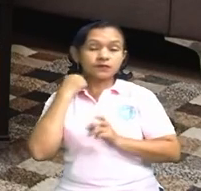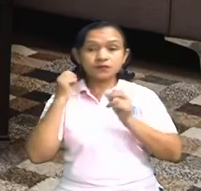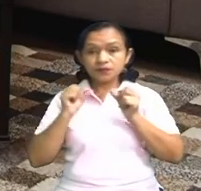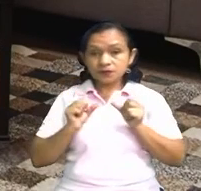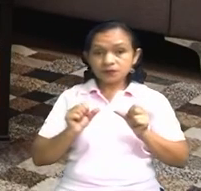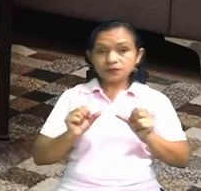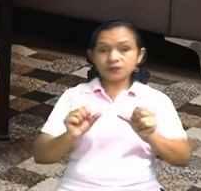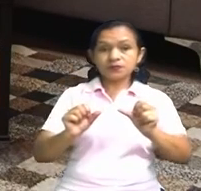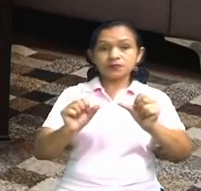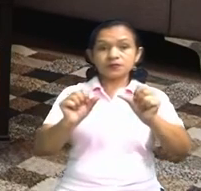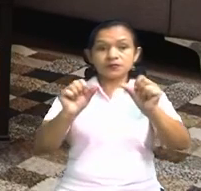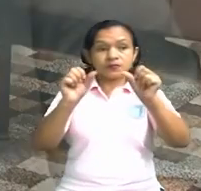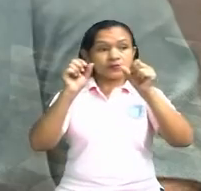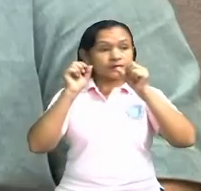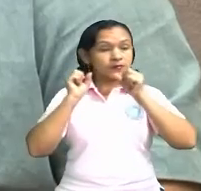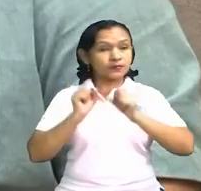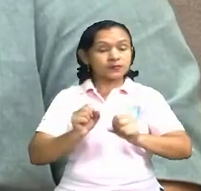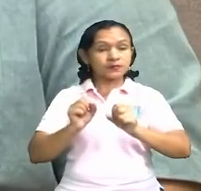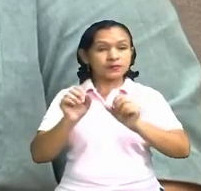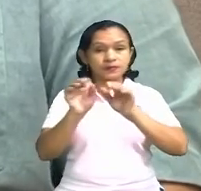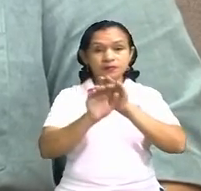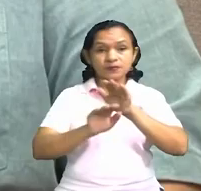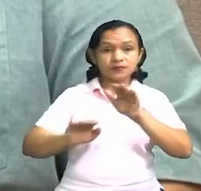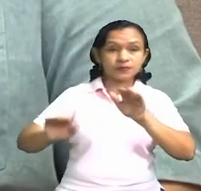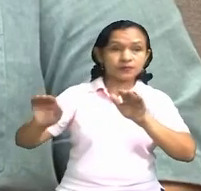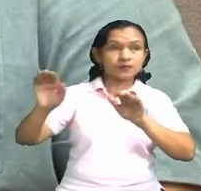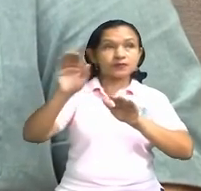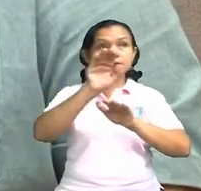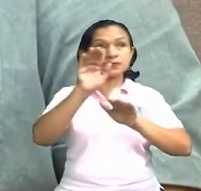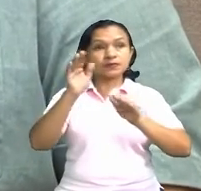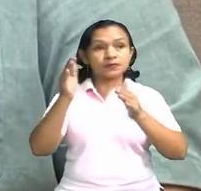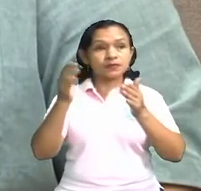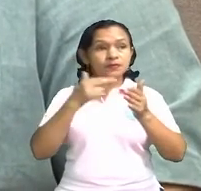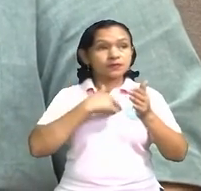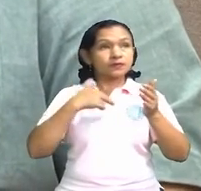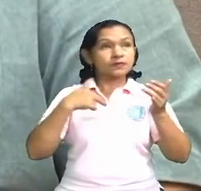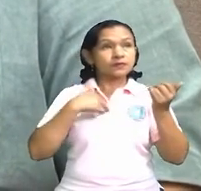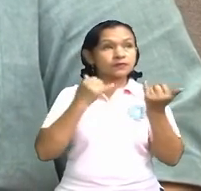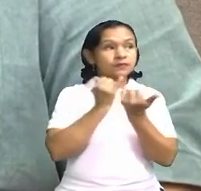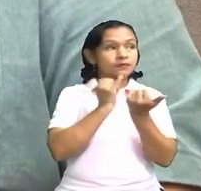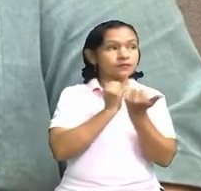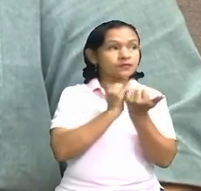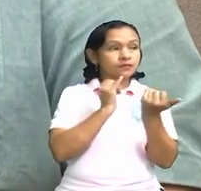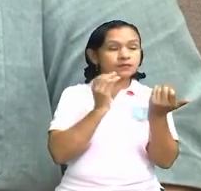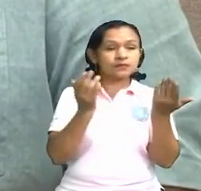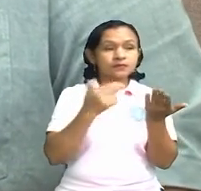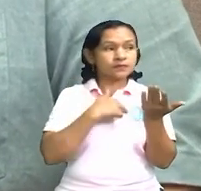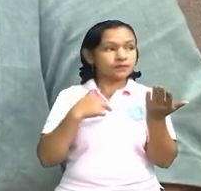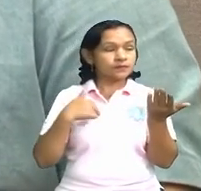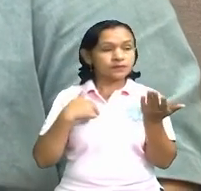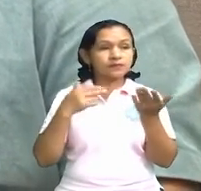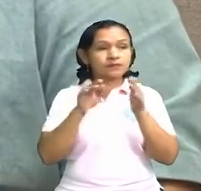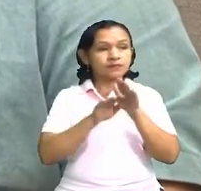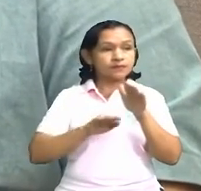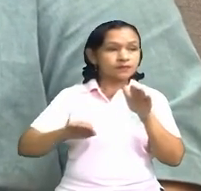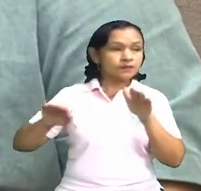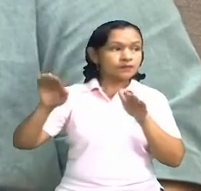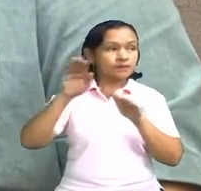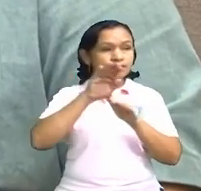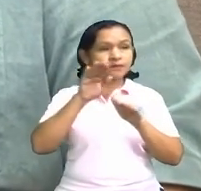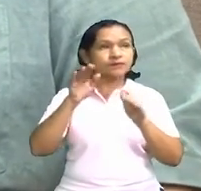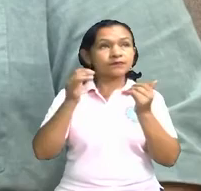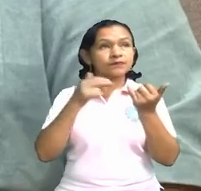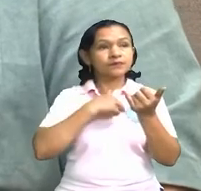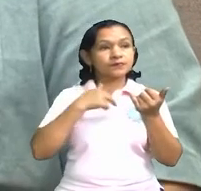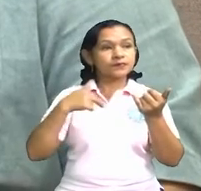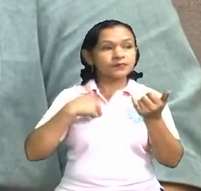vigente. Sigue vigente. El más leal entre los leales. El que se enfiló y